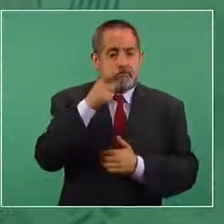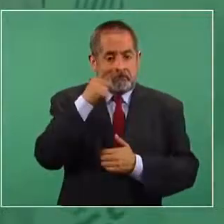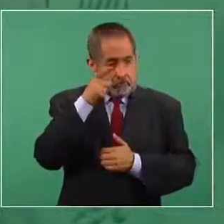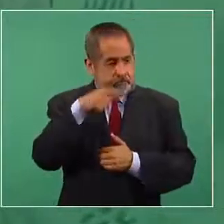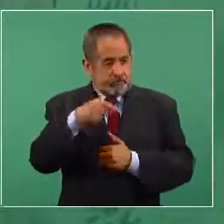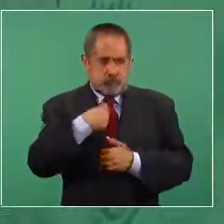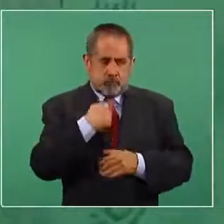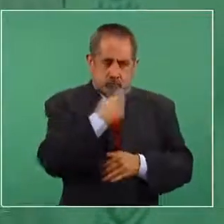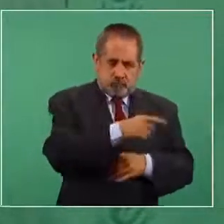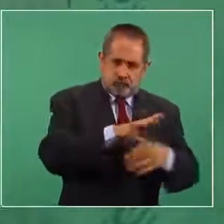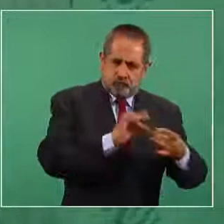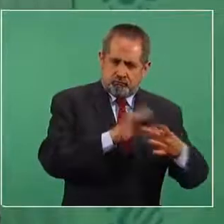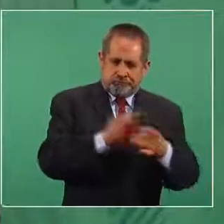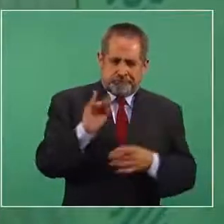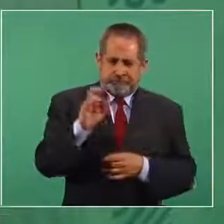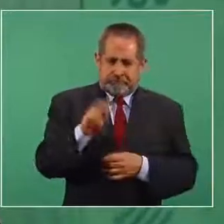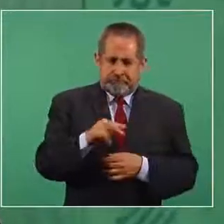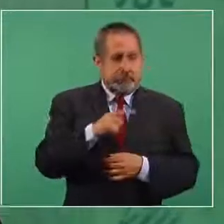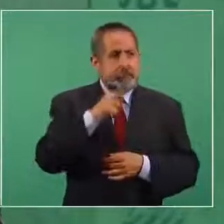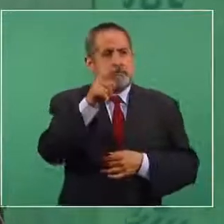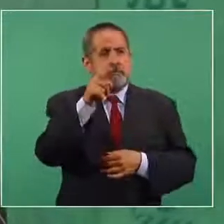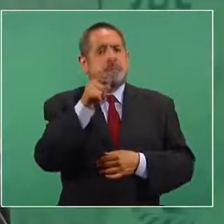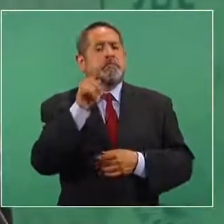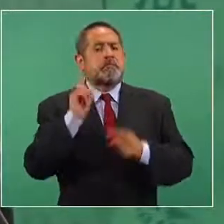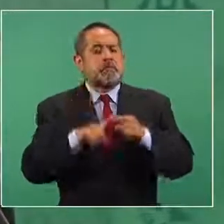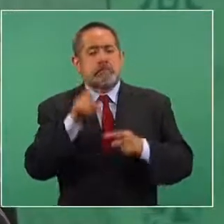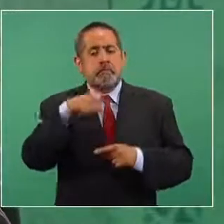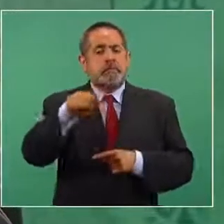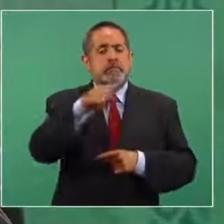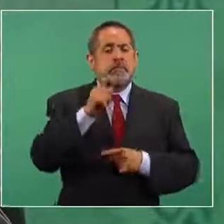Eso le dije. Y ahora